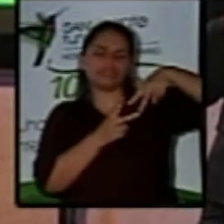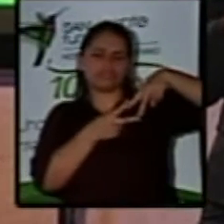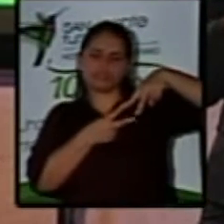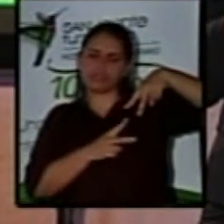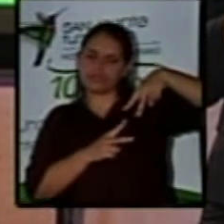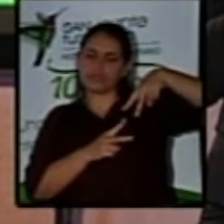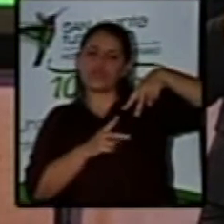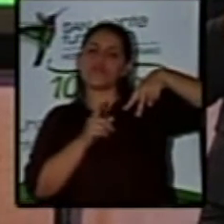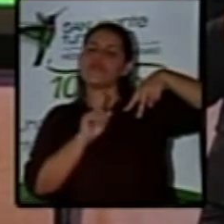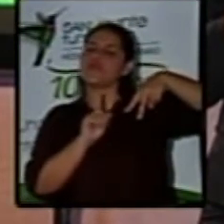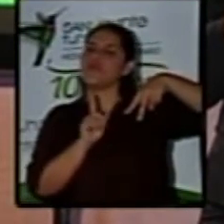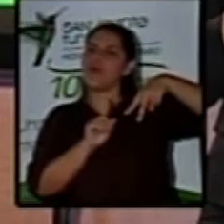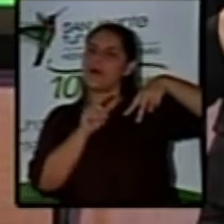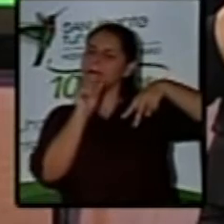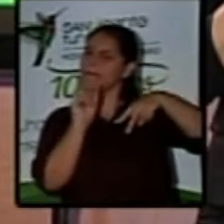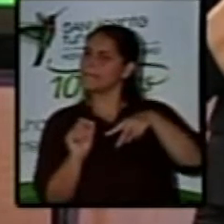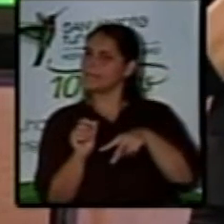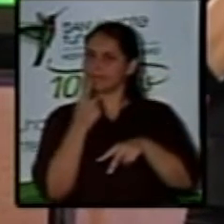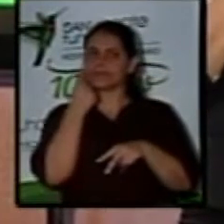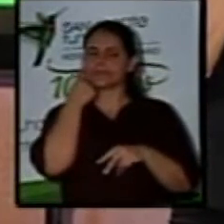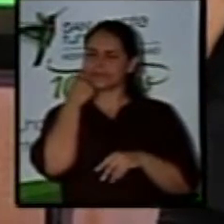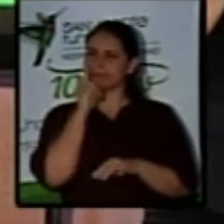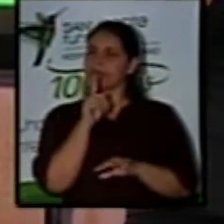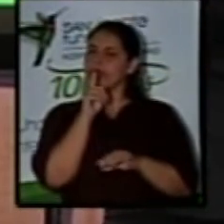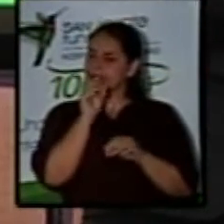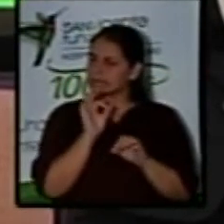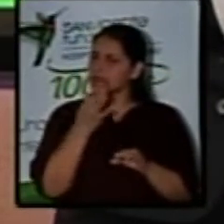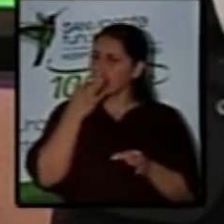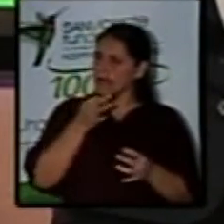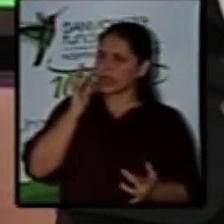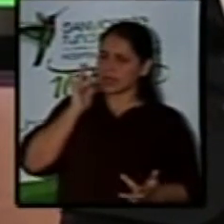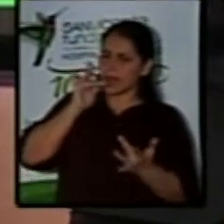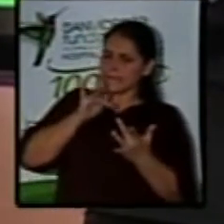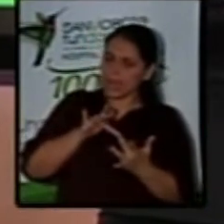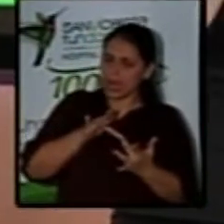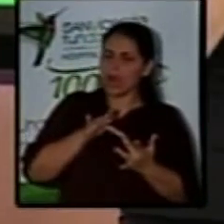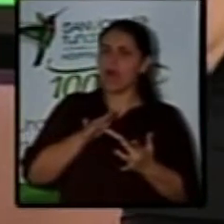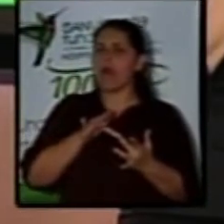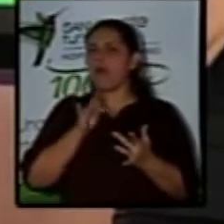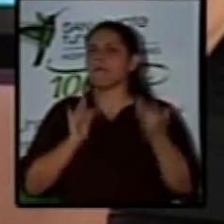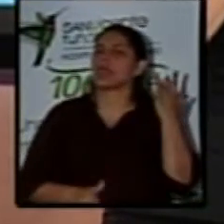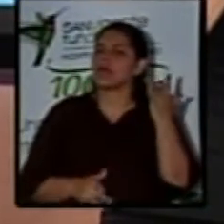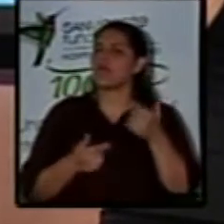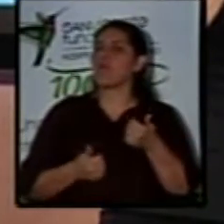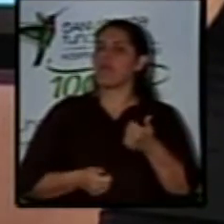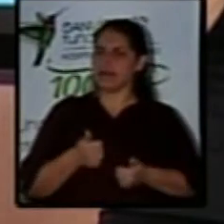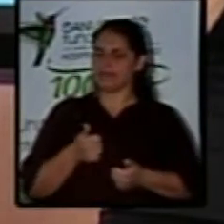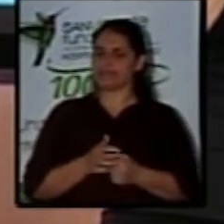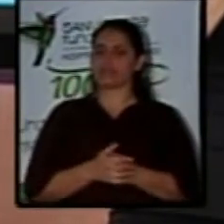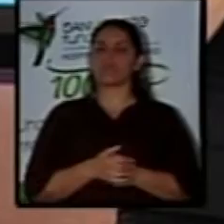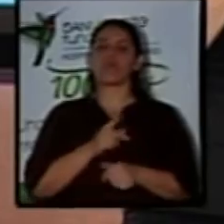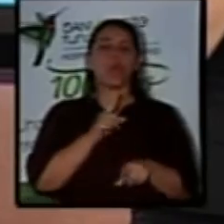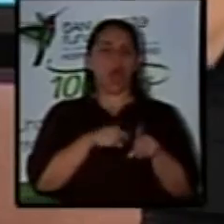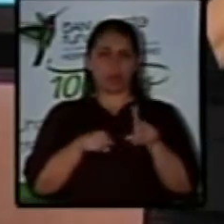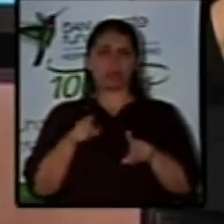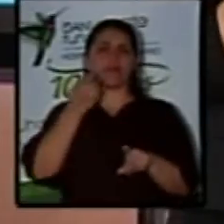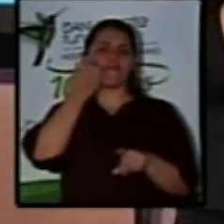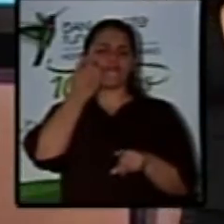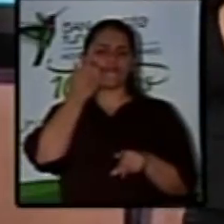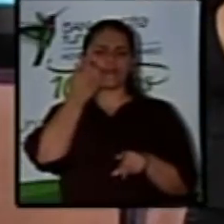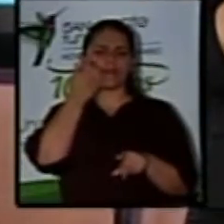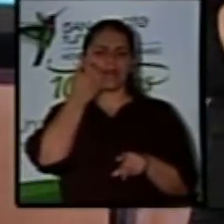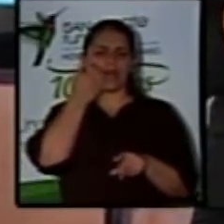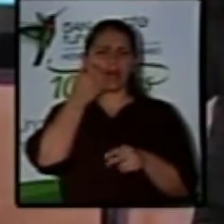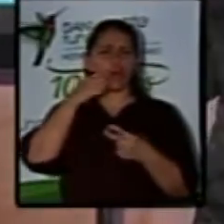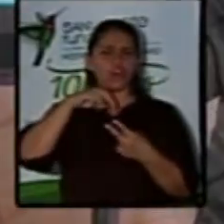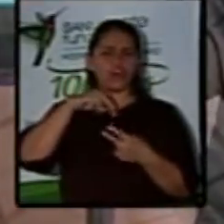primero miremos si sí es el síntoma correspondiente a la gravedad de la enfermedad que estamos evaluando. ¿Por qué? Porque hay